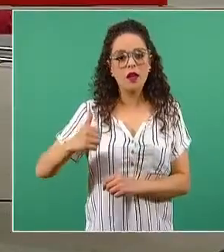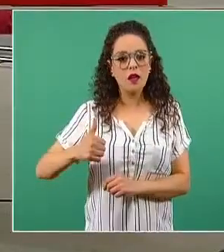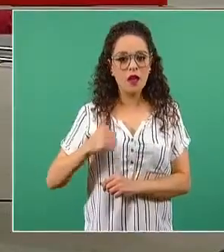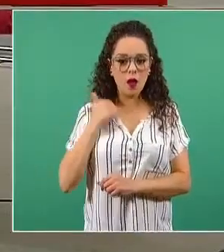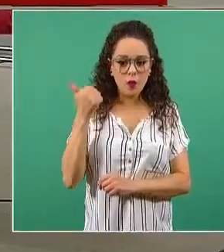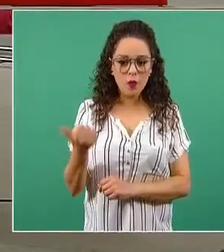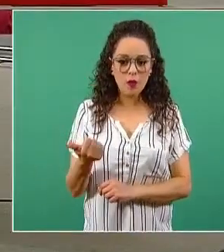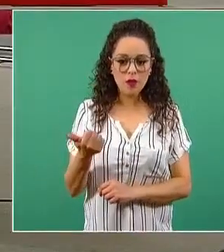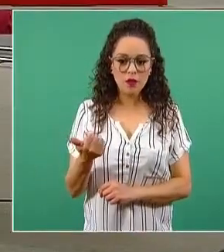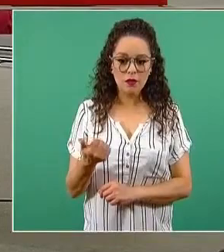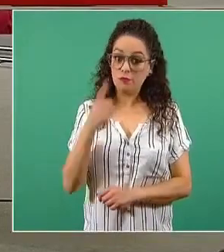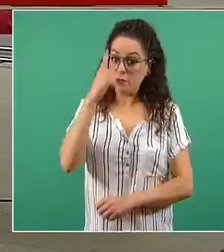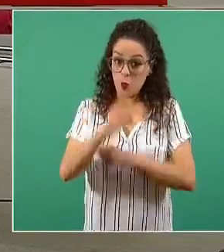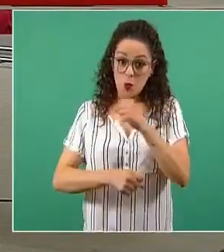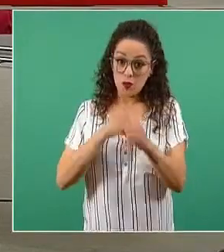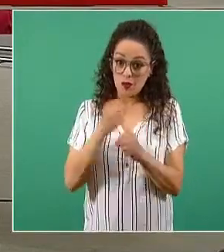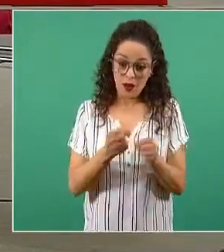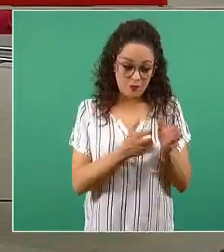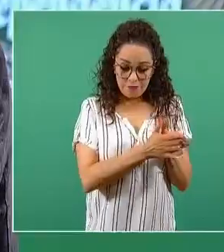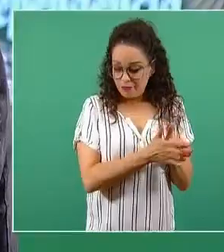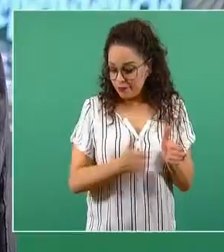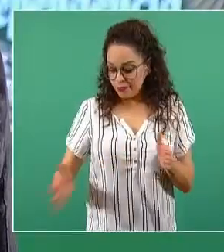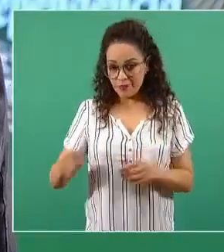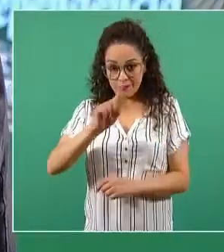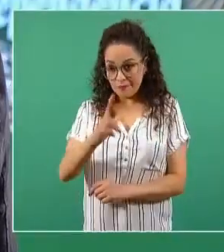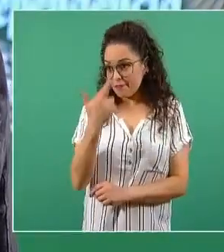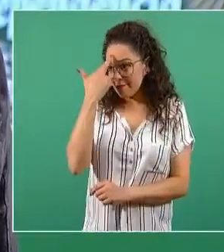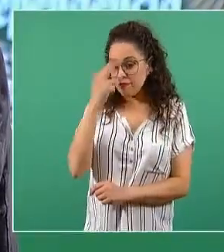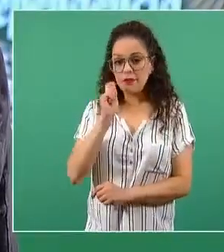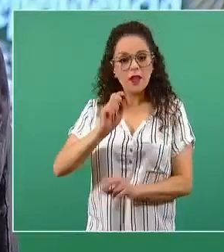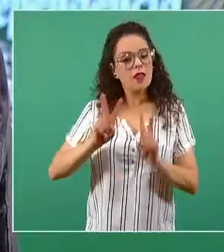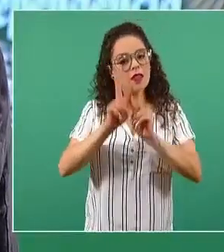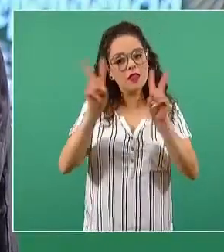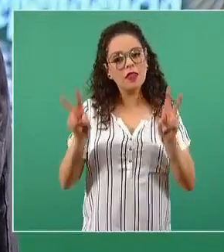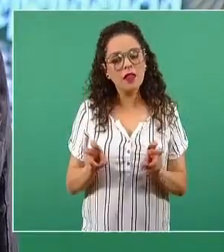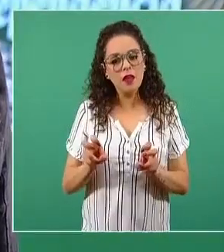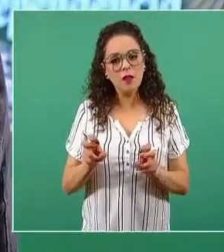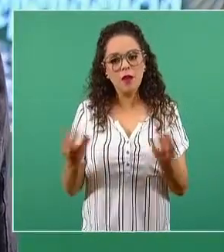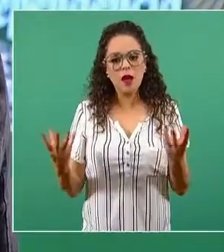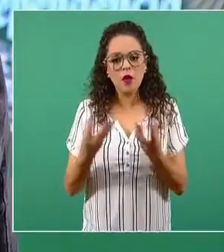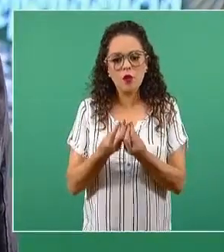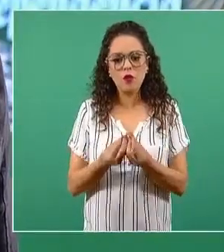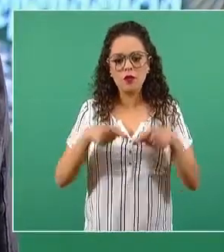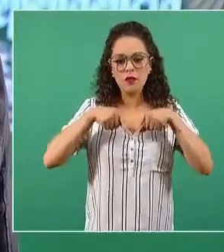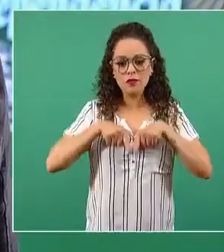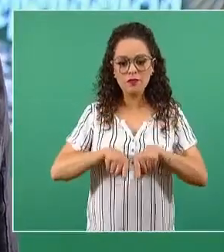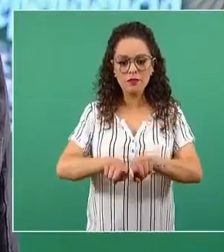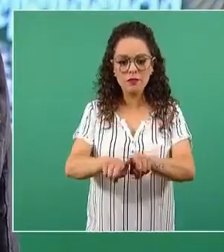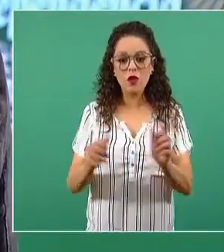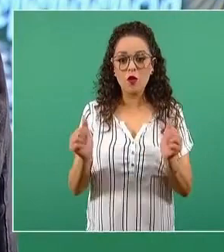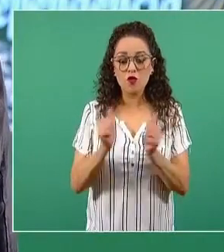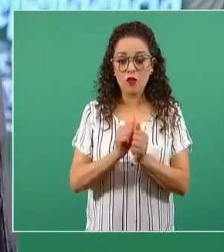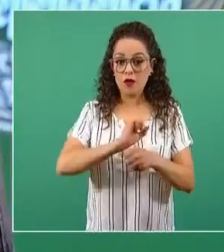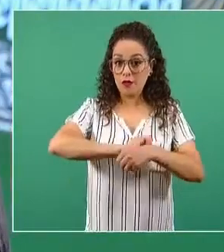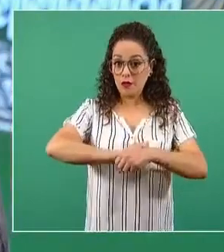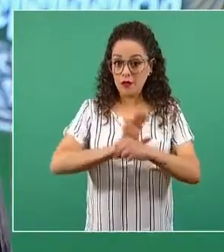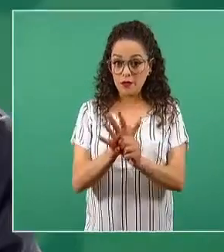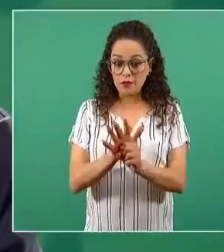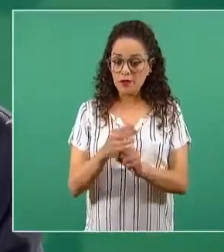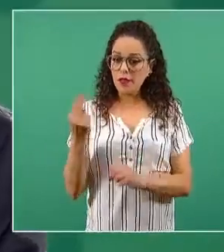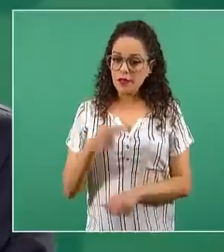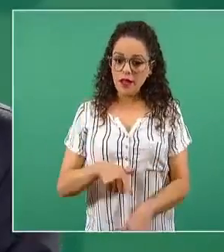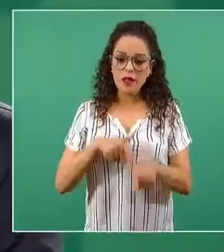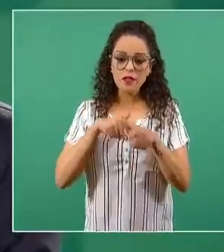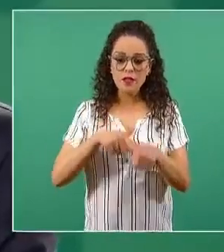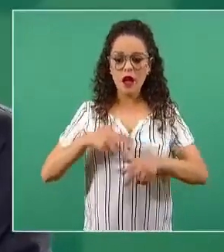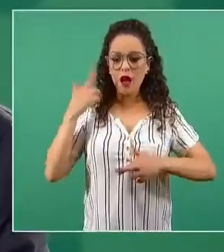durante prácticamente todo el año, lo recordarán, para introducir los temas en los que paralelo a la respuesta a COVID seguimos